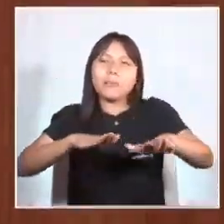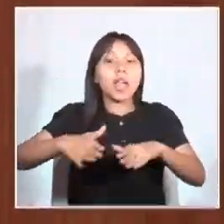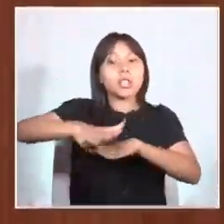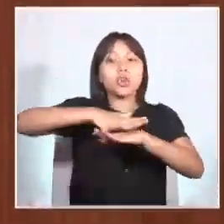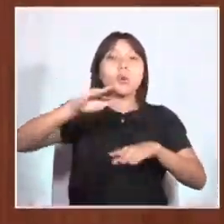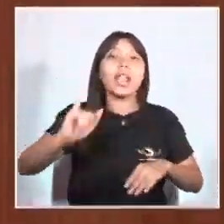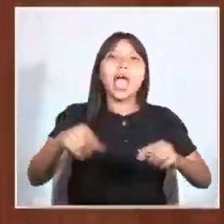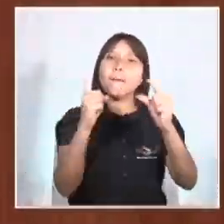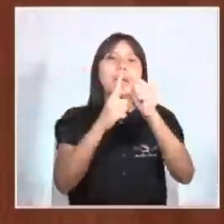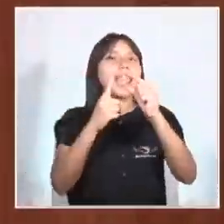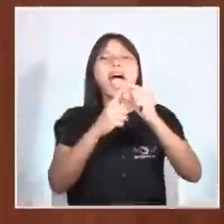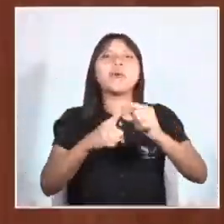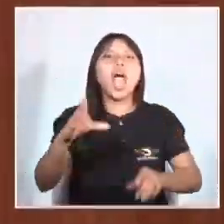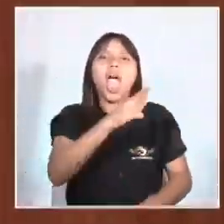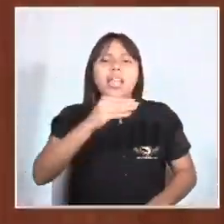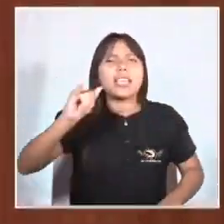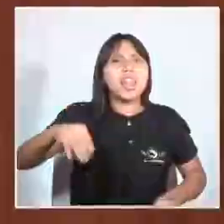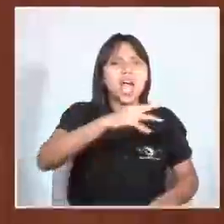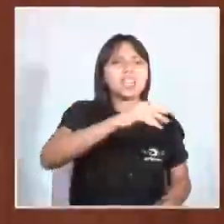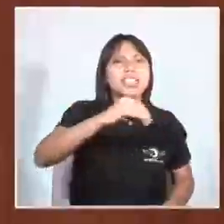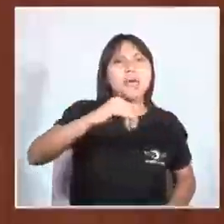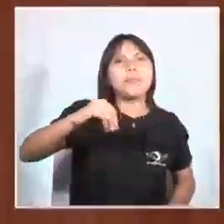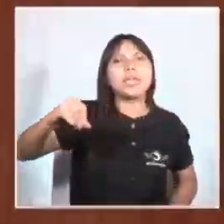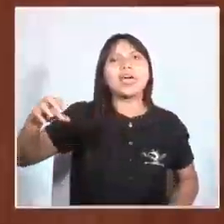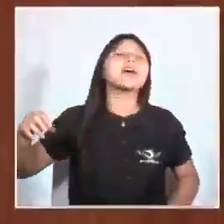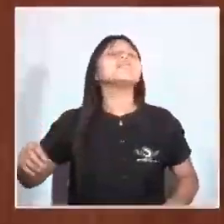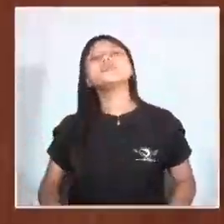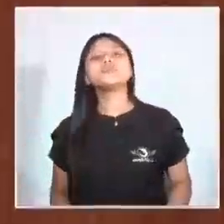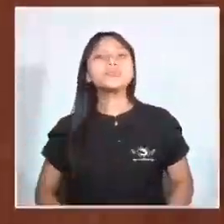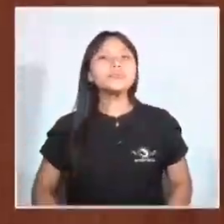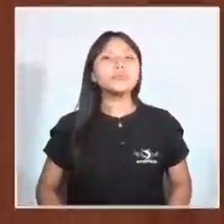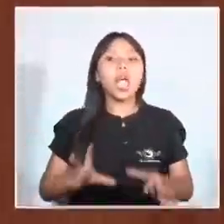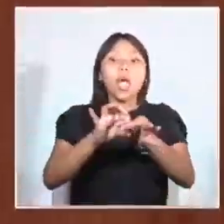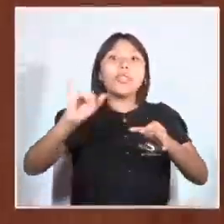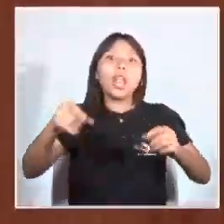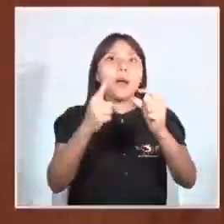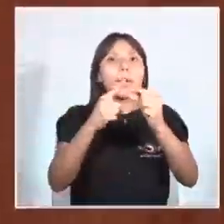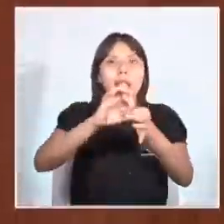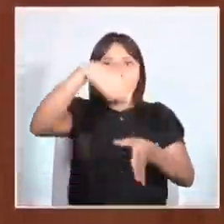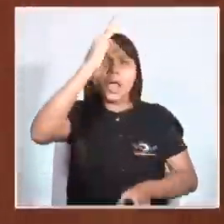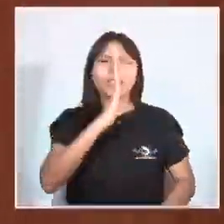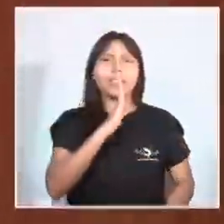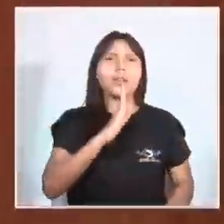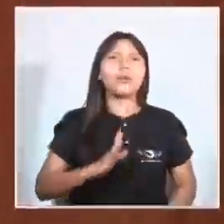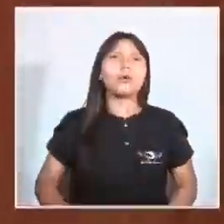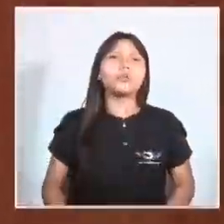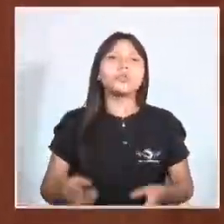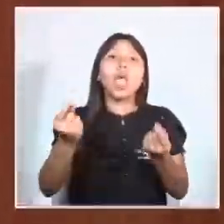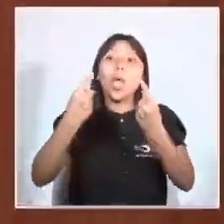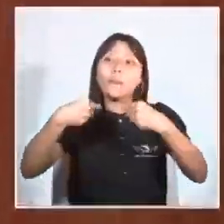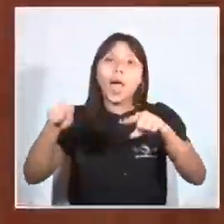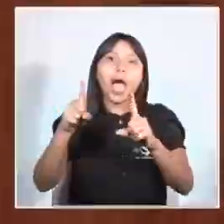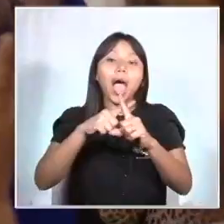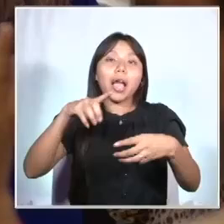palabra. Y la semilla incorruptible de la palabra de Dios va a cambiar mi